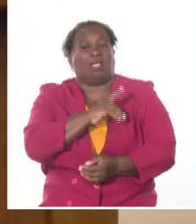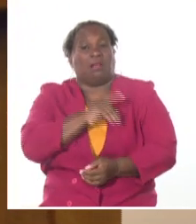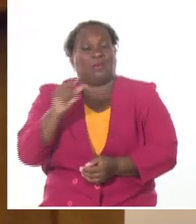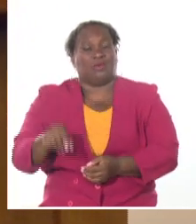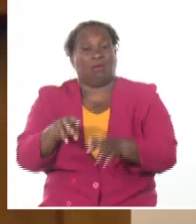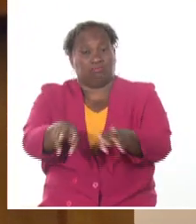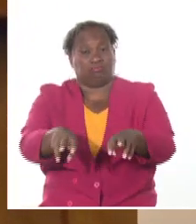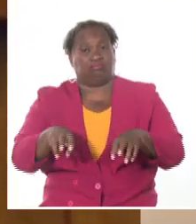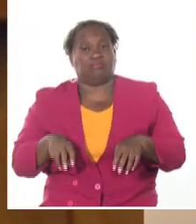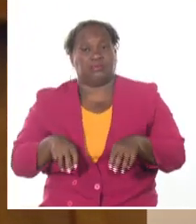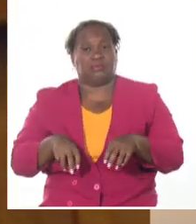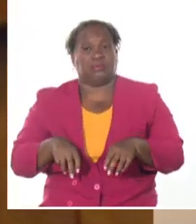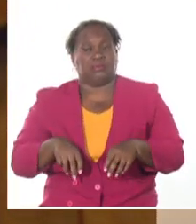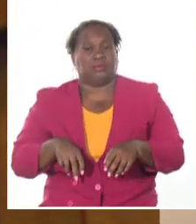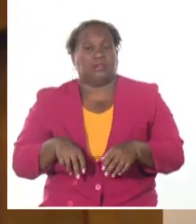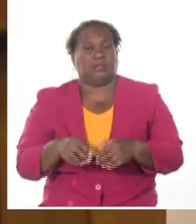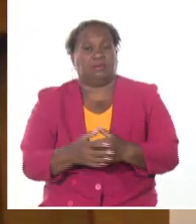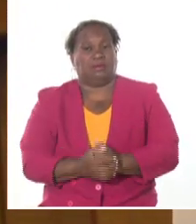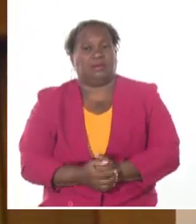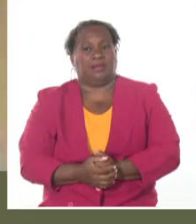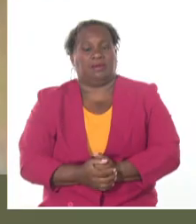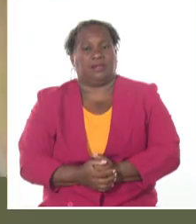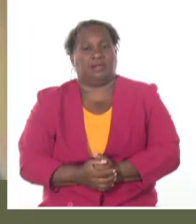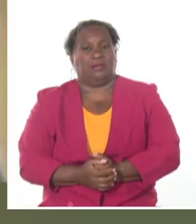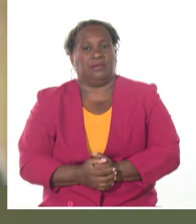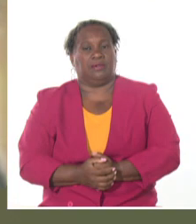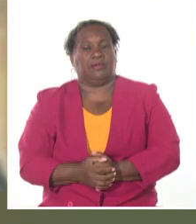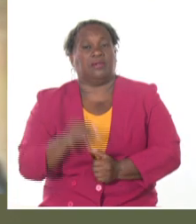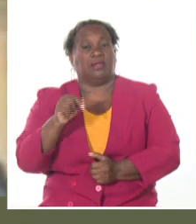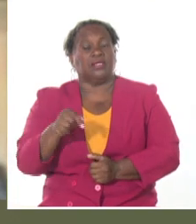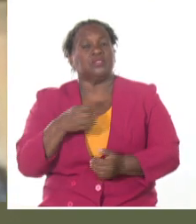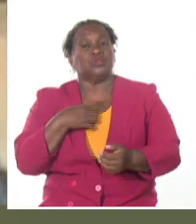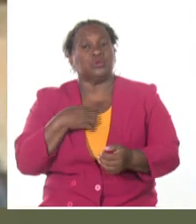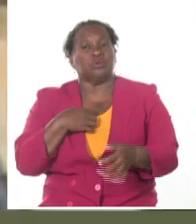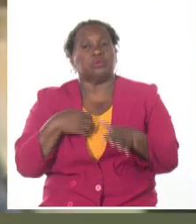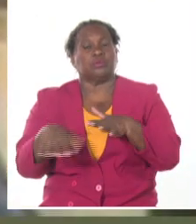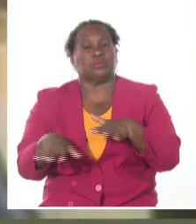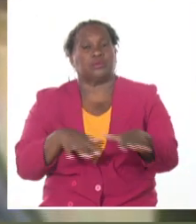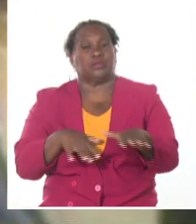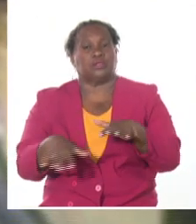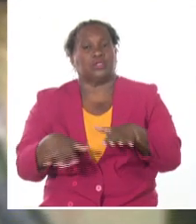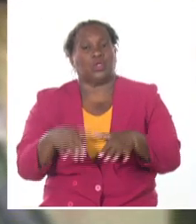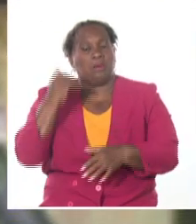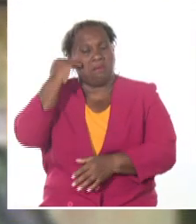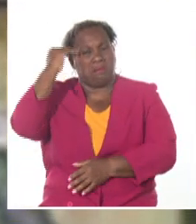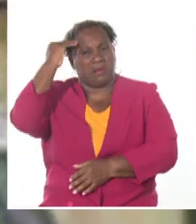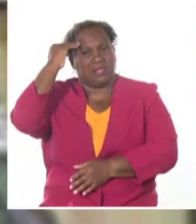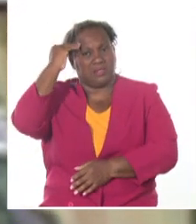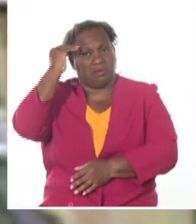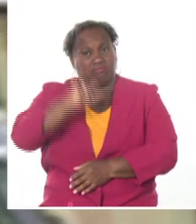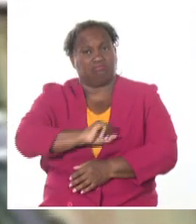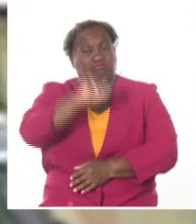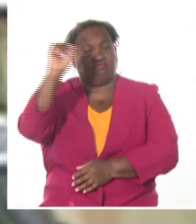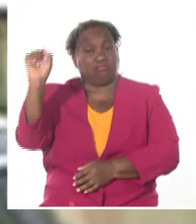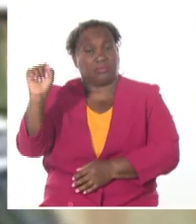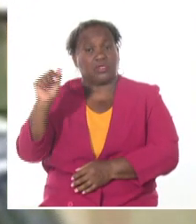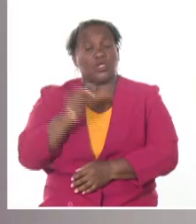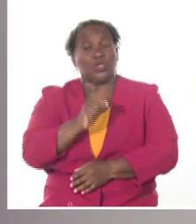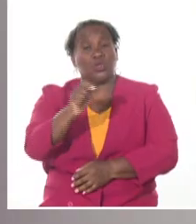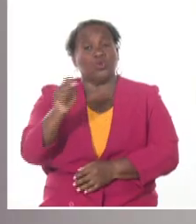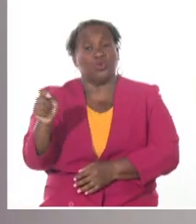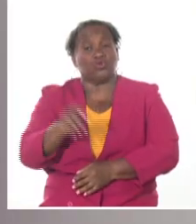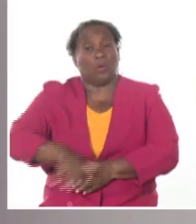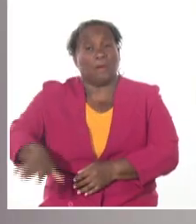Popular en varias legislaturas mantuvo una constante preparación por su super se graduó de los cursos básicos para